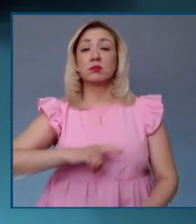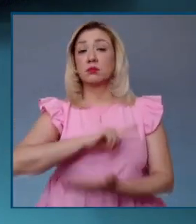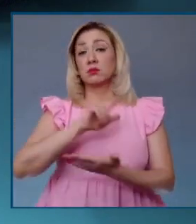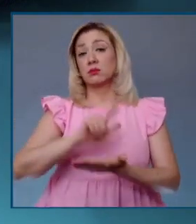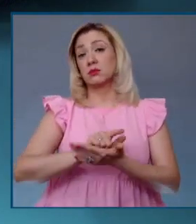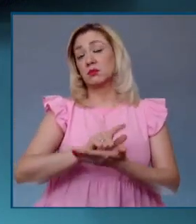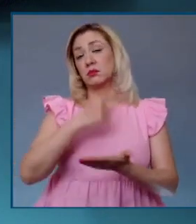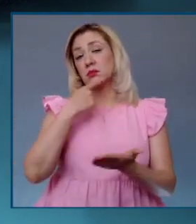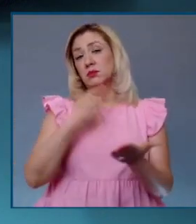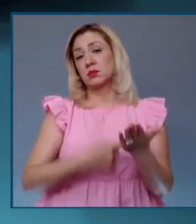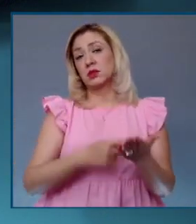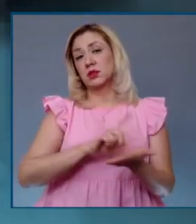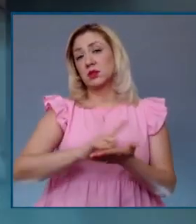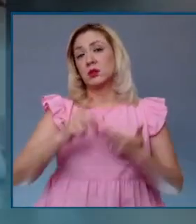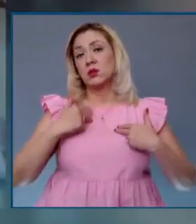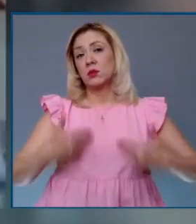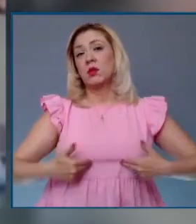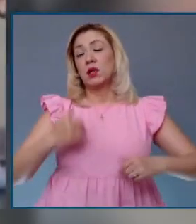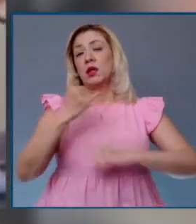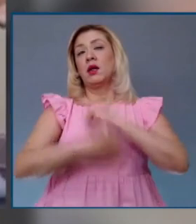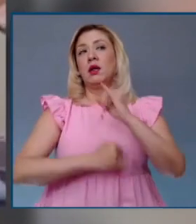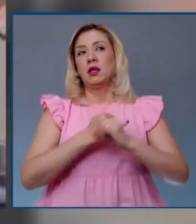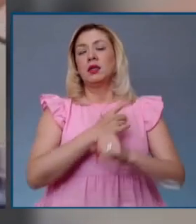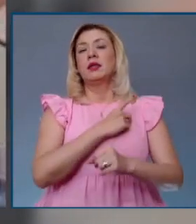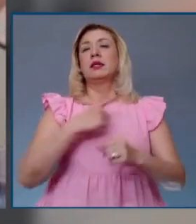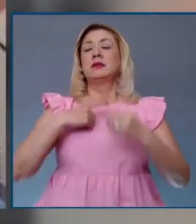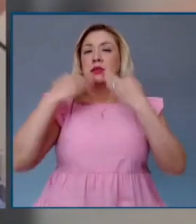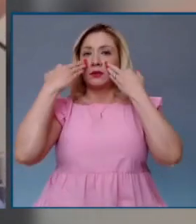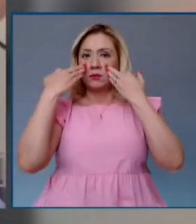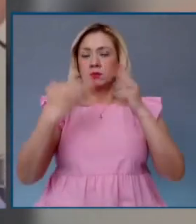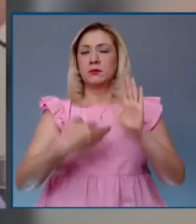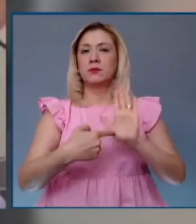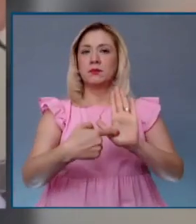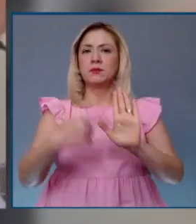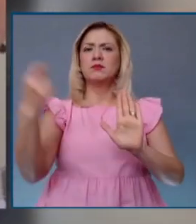selección debe realizarse con transparencia y acceso a la información,